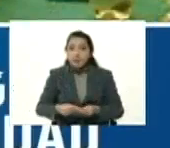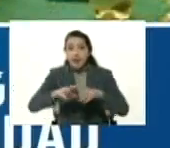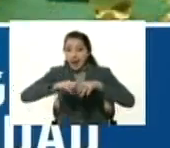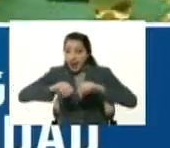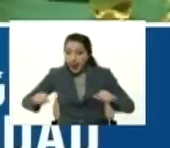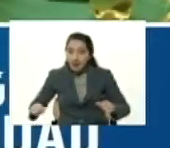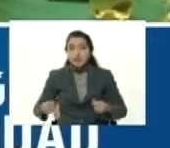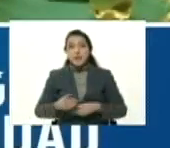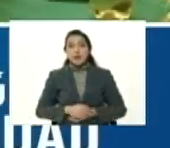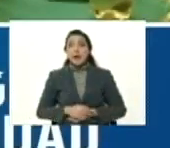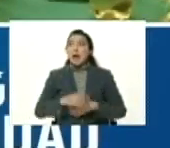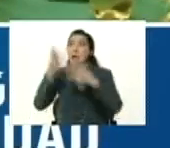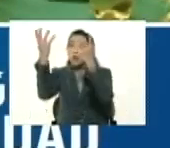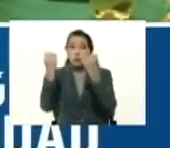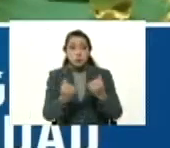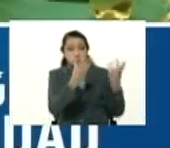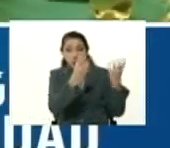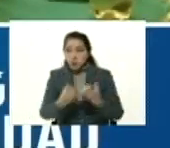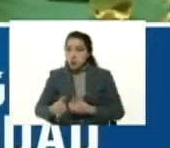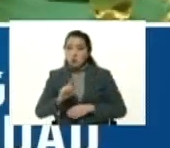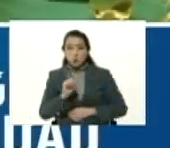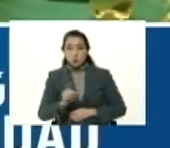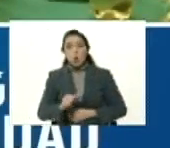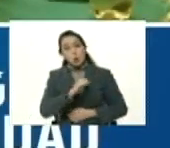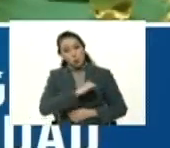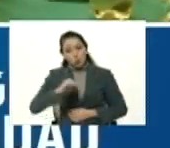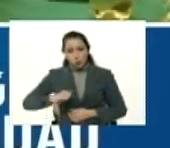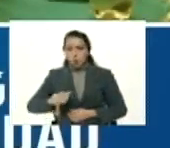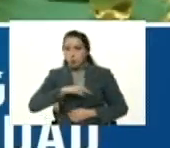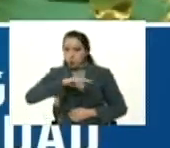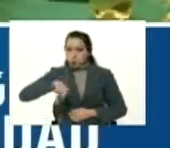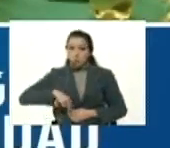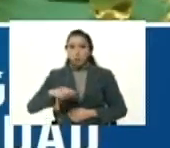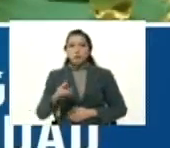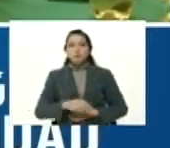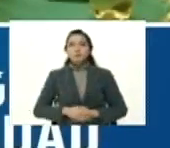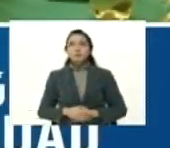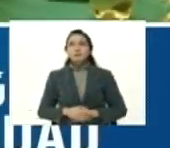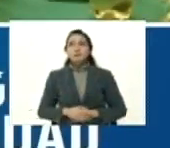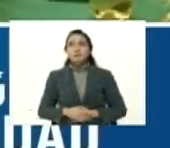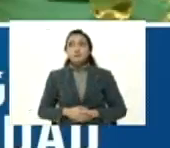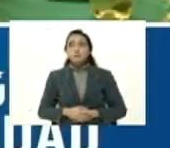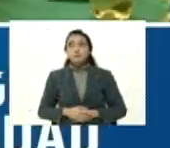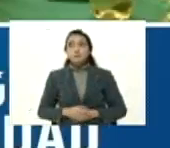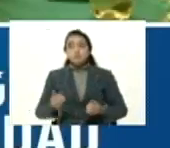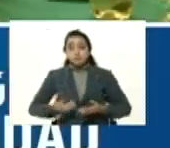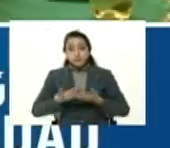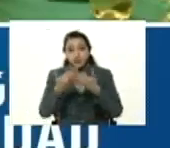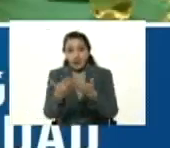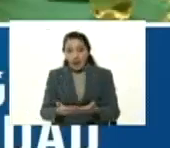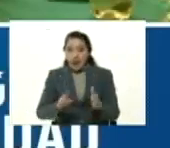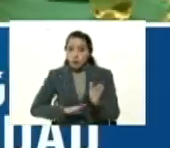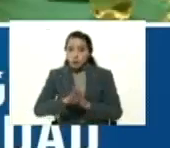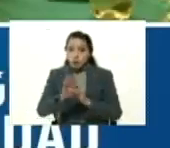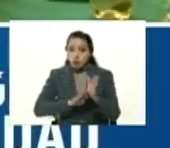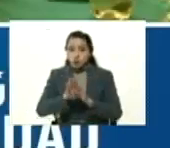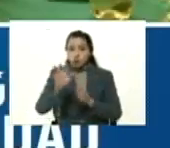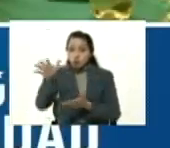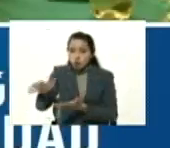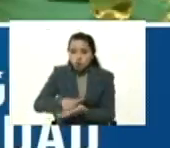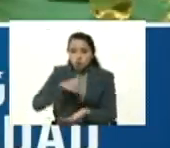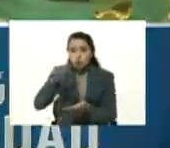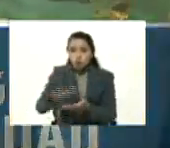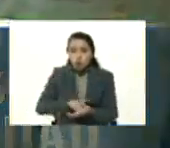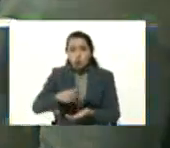no depender de importaciones. Claro, para llevar a niveles superiores la producción agroindustrial del